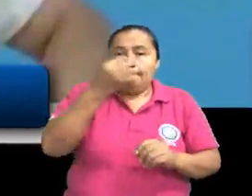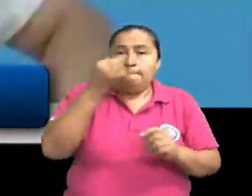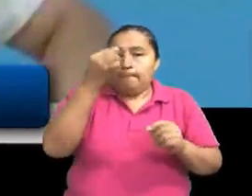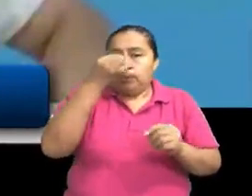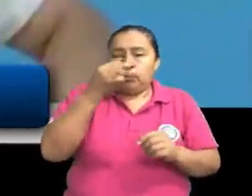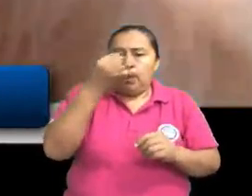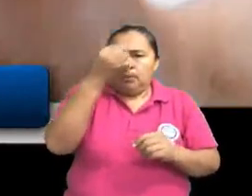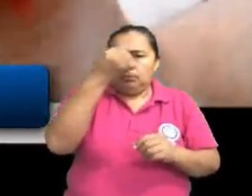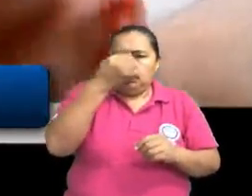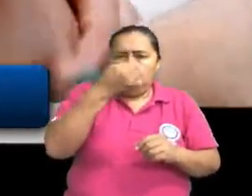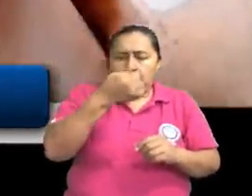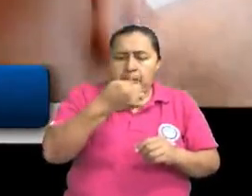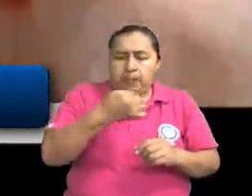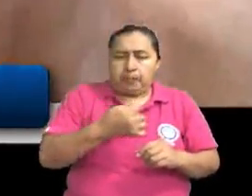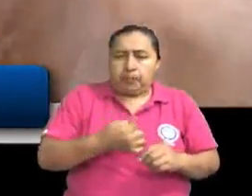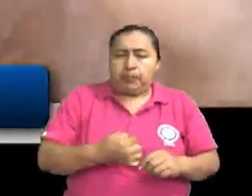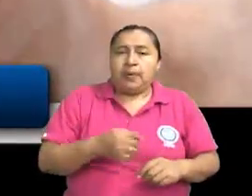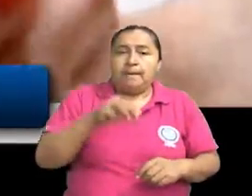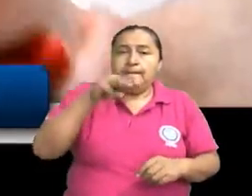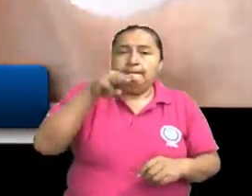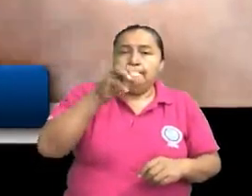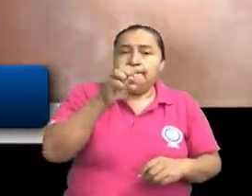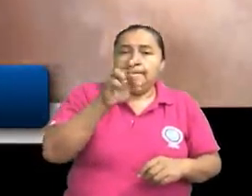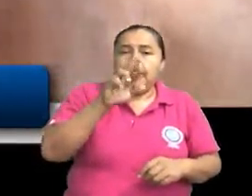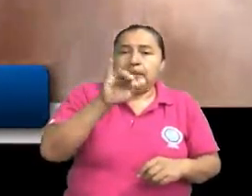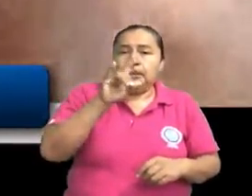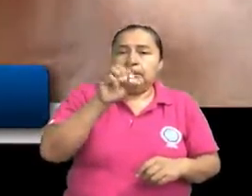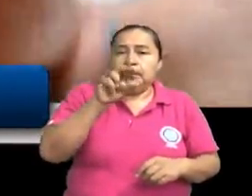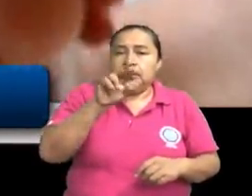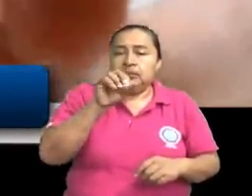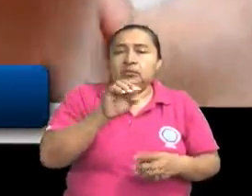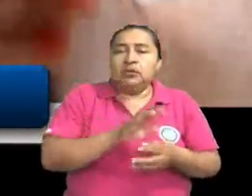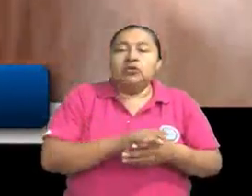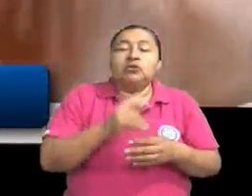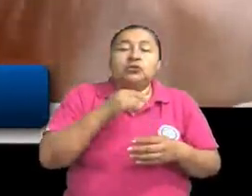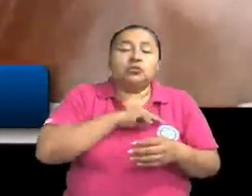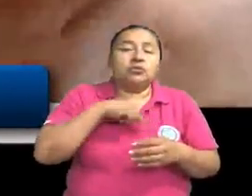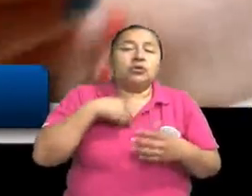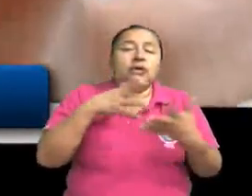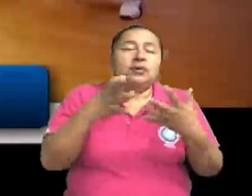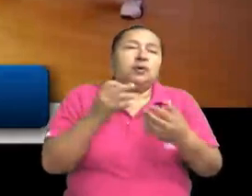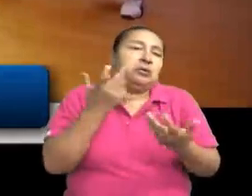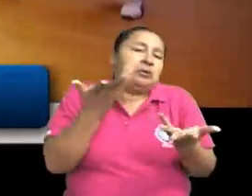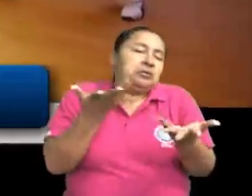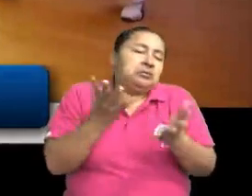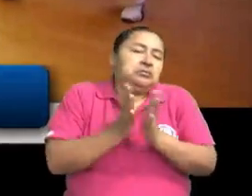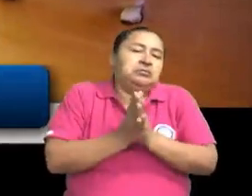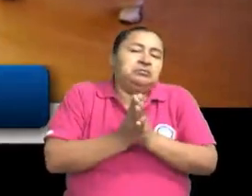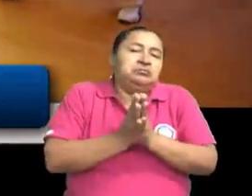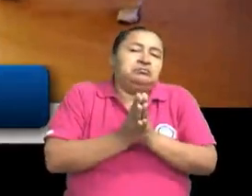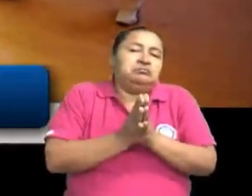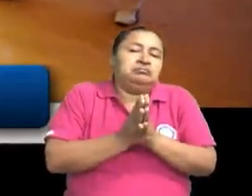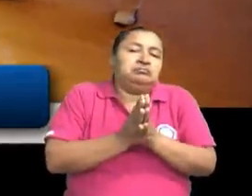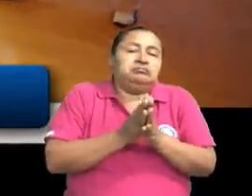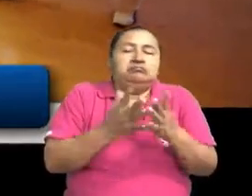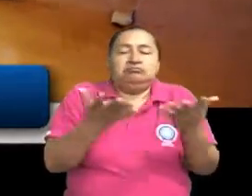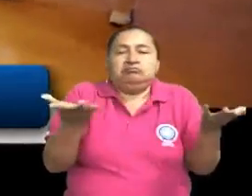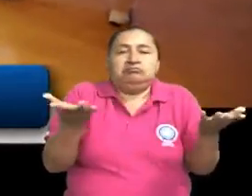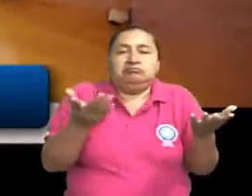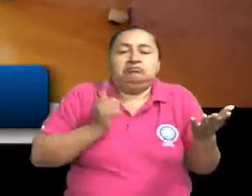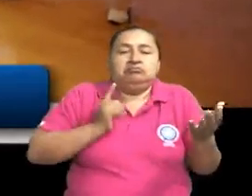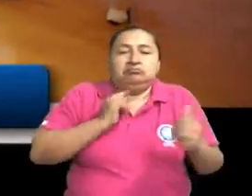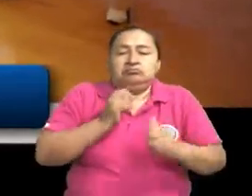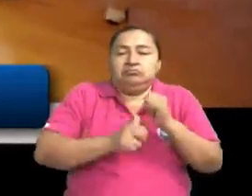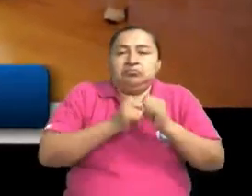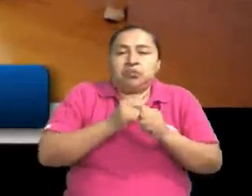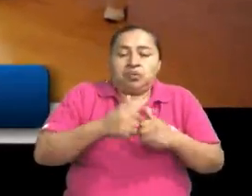un meridiano, ¿no? Y entonces nosotros queremos trabajar, por ejemplo, qué sé yo, tengo un